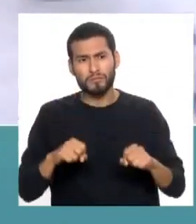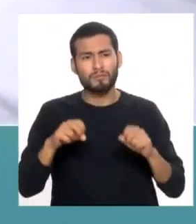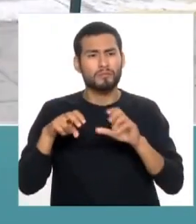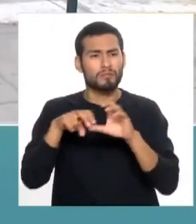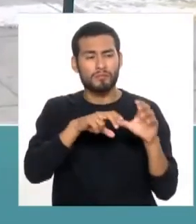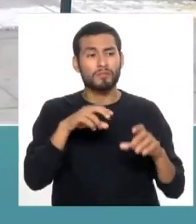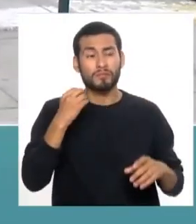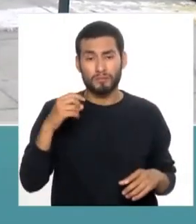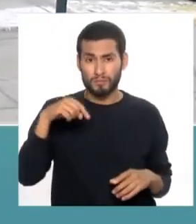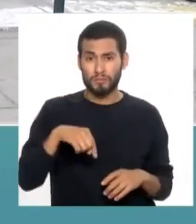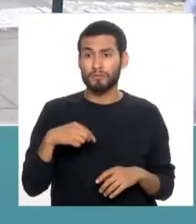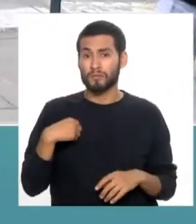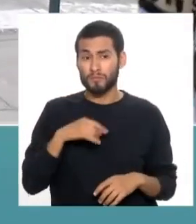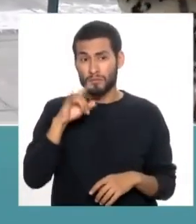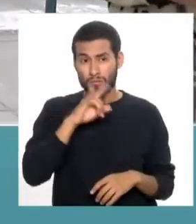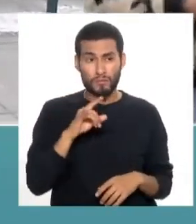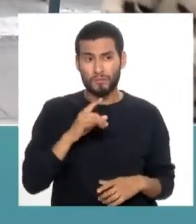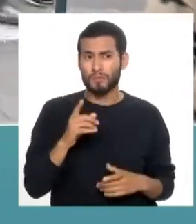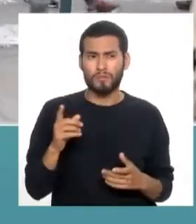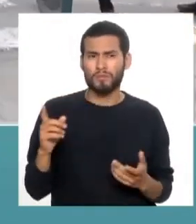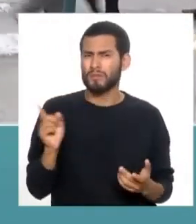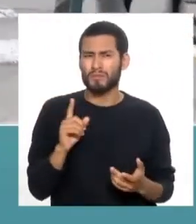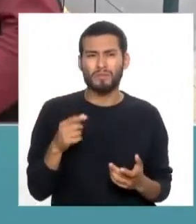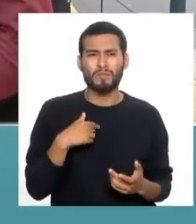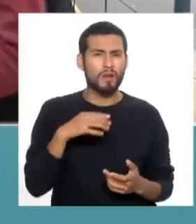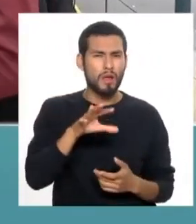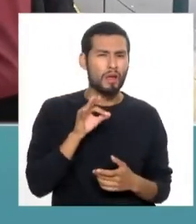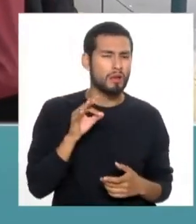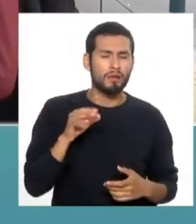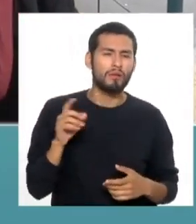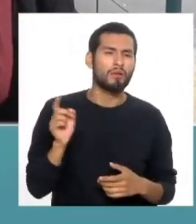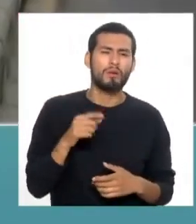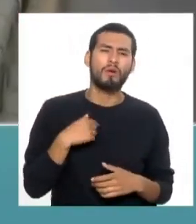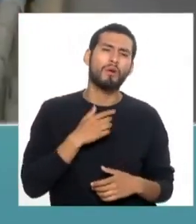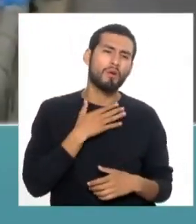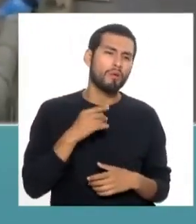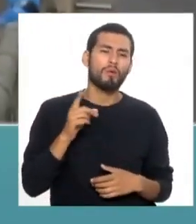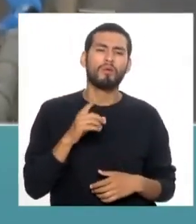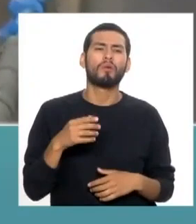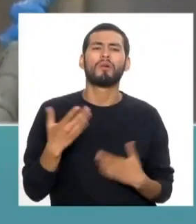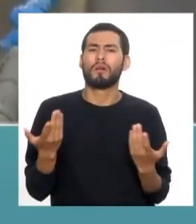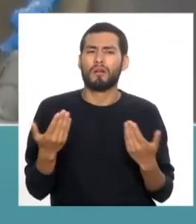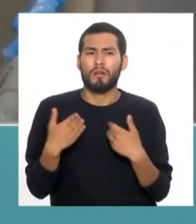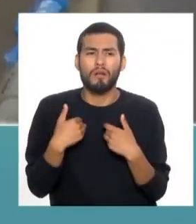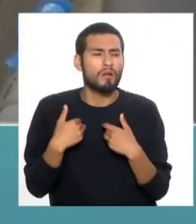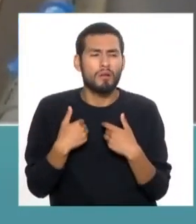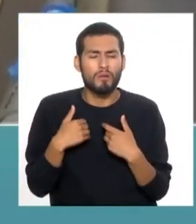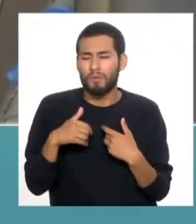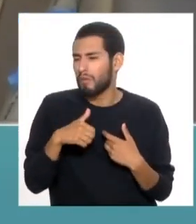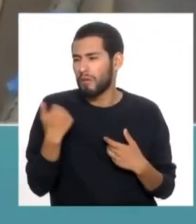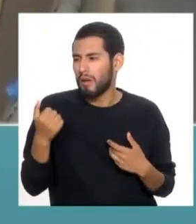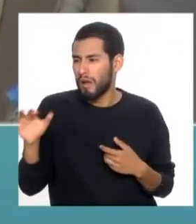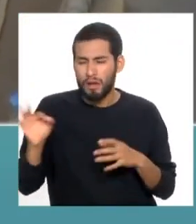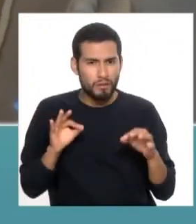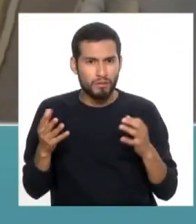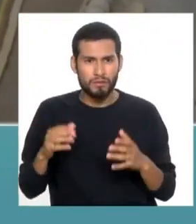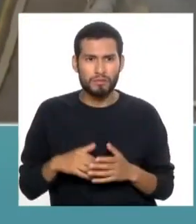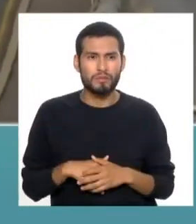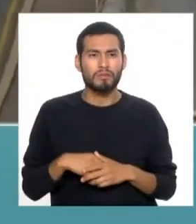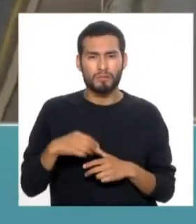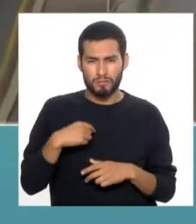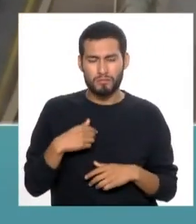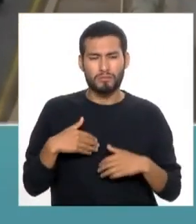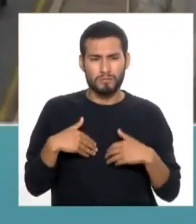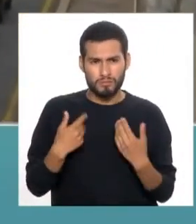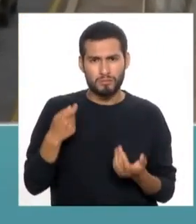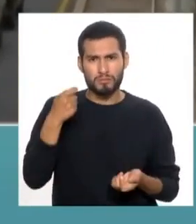público, porque que seamos usuarios no lo somos por opción, no lo hacemos porque nos gusta, lo hacemos porque no tenemos alternativa, porque es el modo que